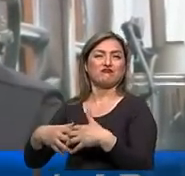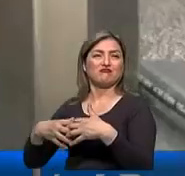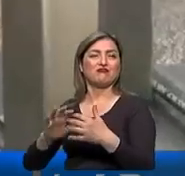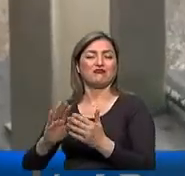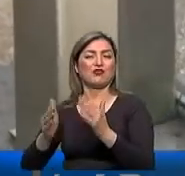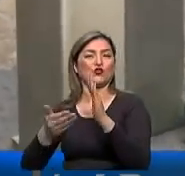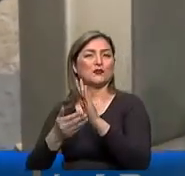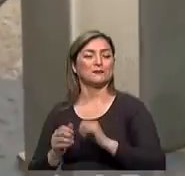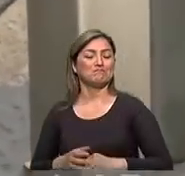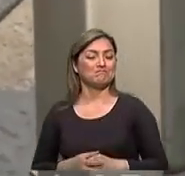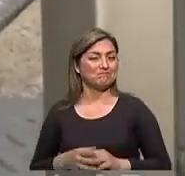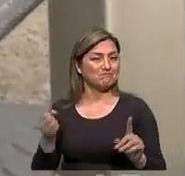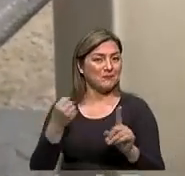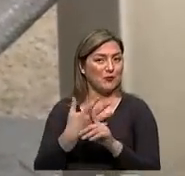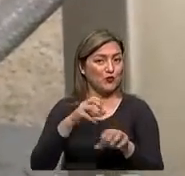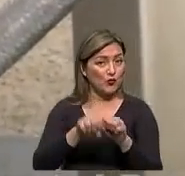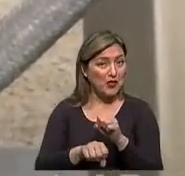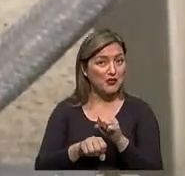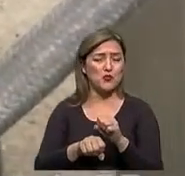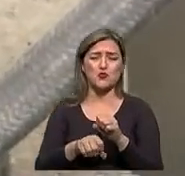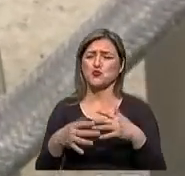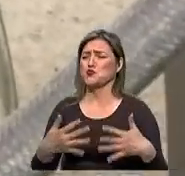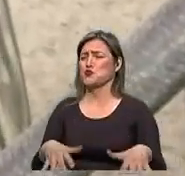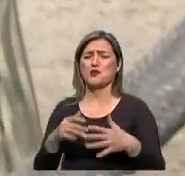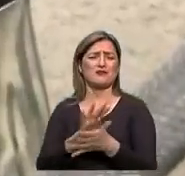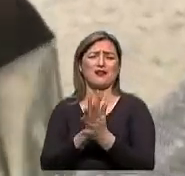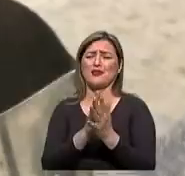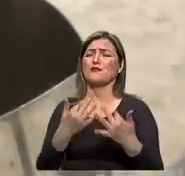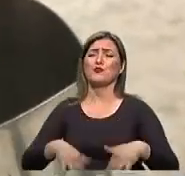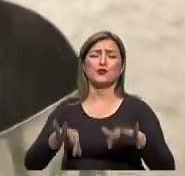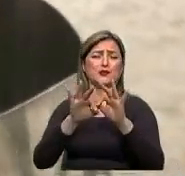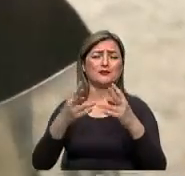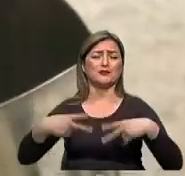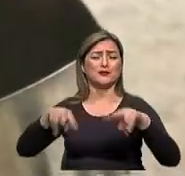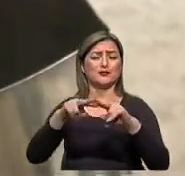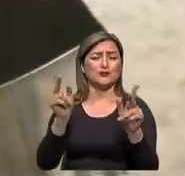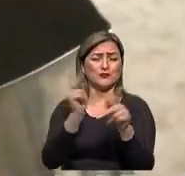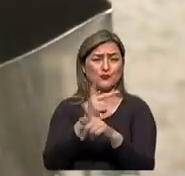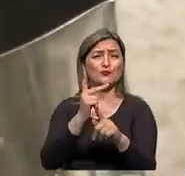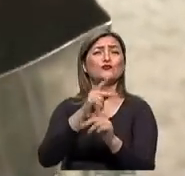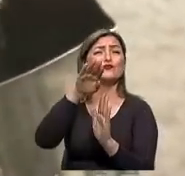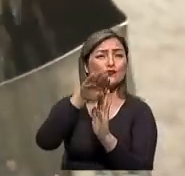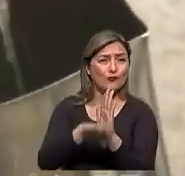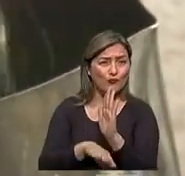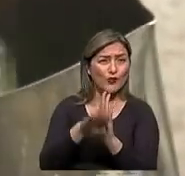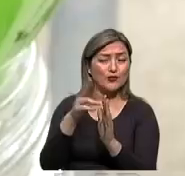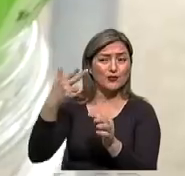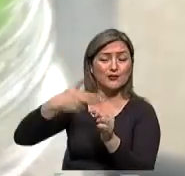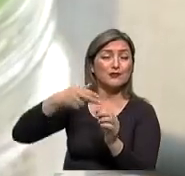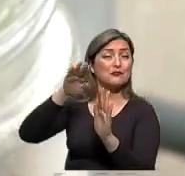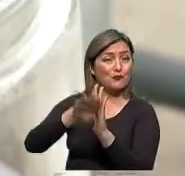refinar. El impacto de esta máquina es inconmensurable, ya que el costo de producción es mucho menor que el de la